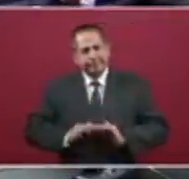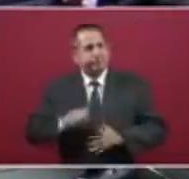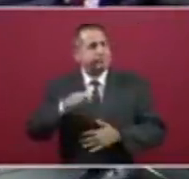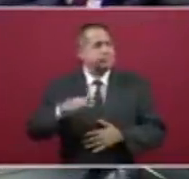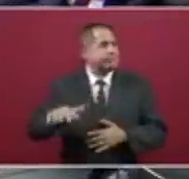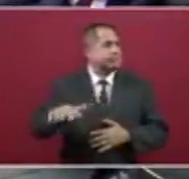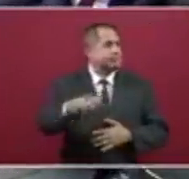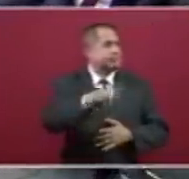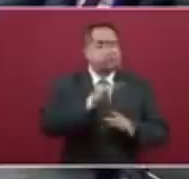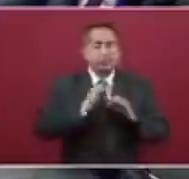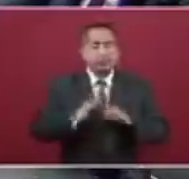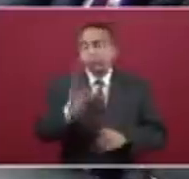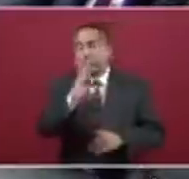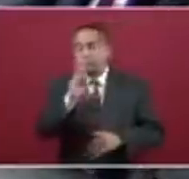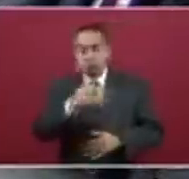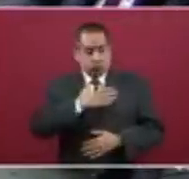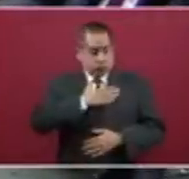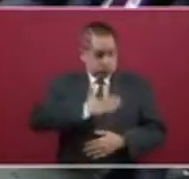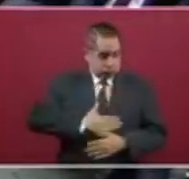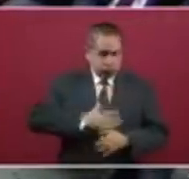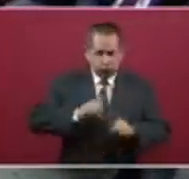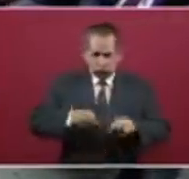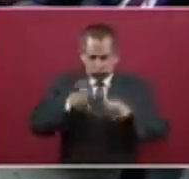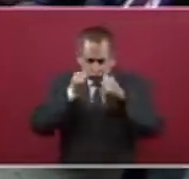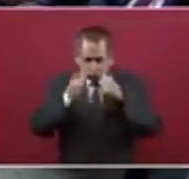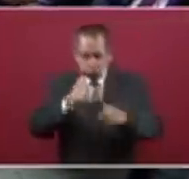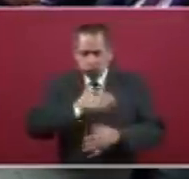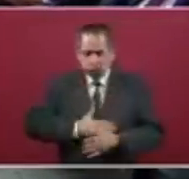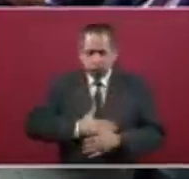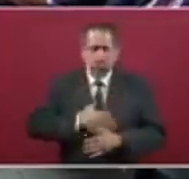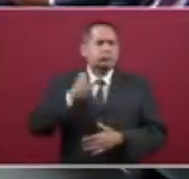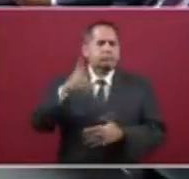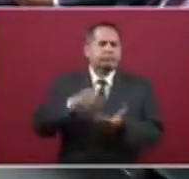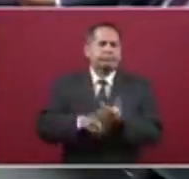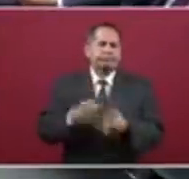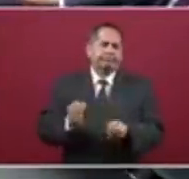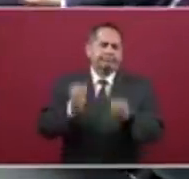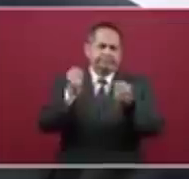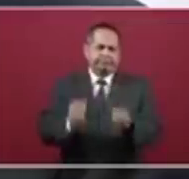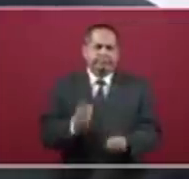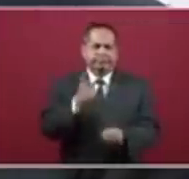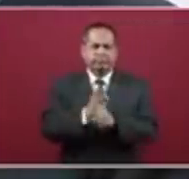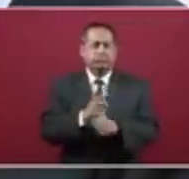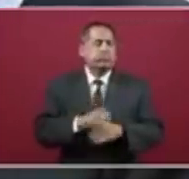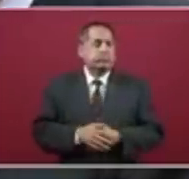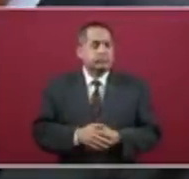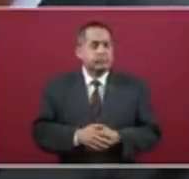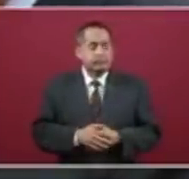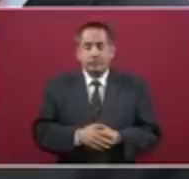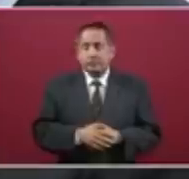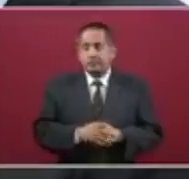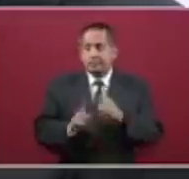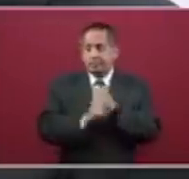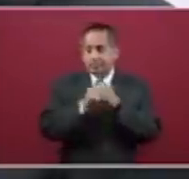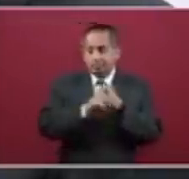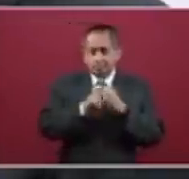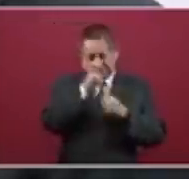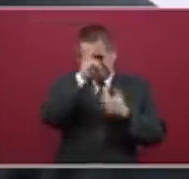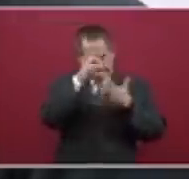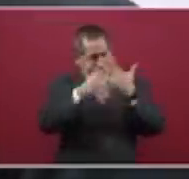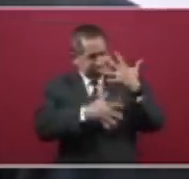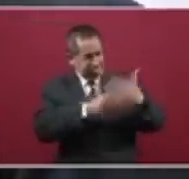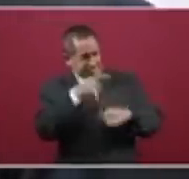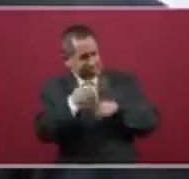si hay justicia habrá seguridad la violencia como lo hemos dicho tantas